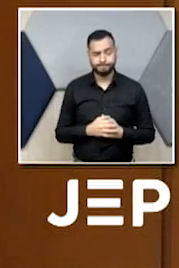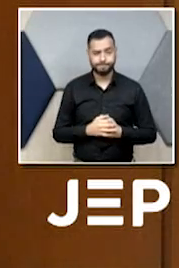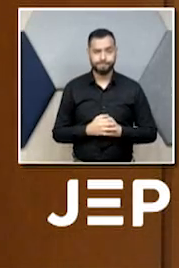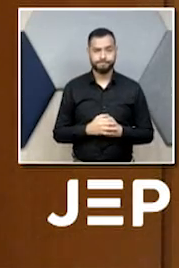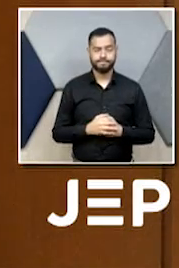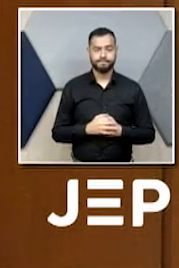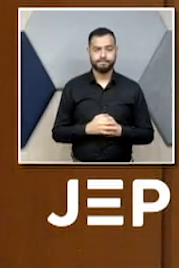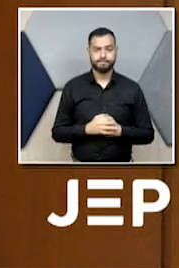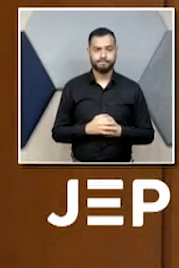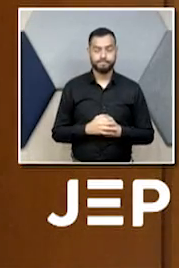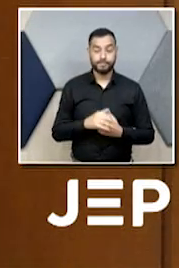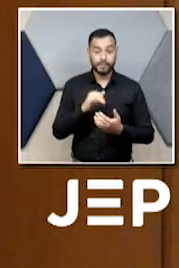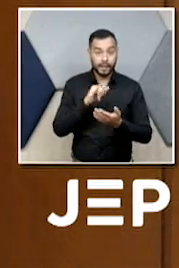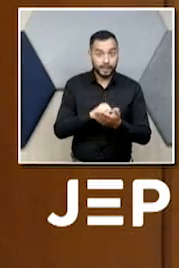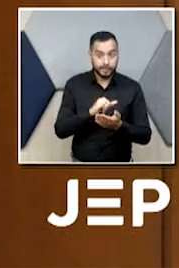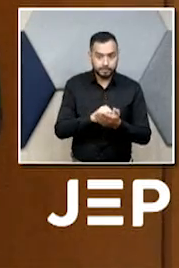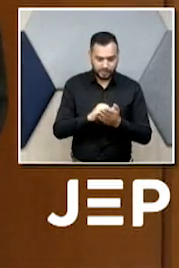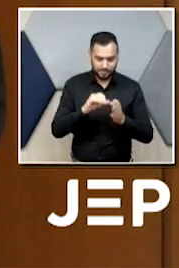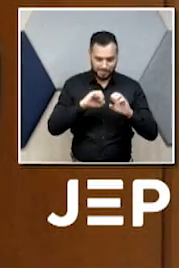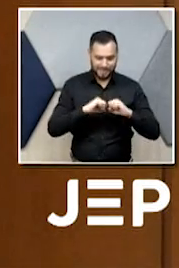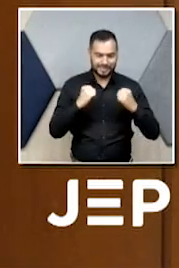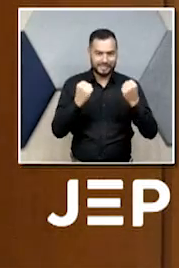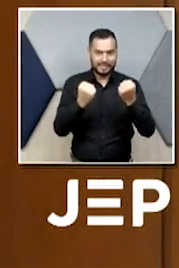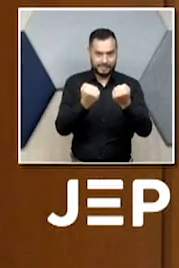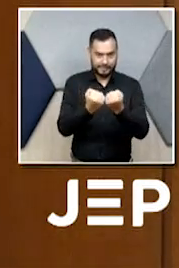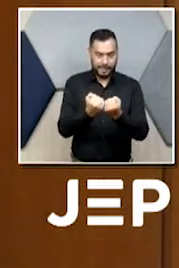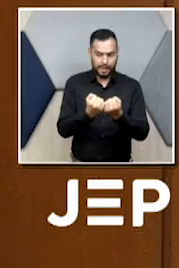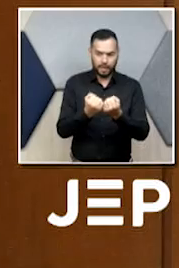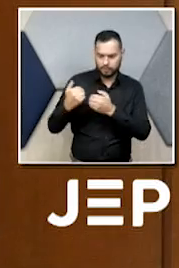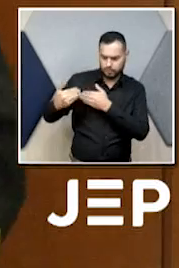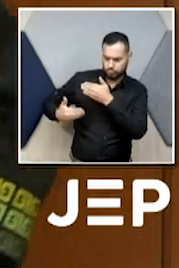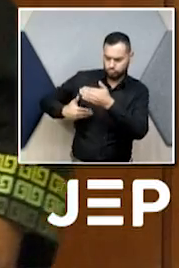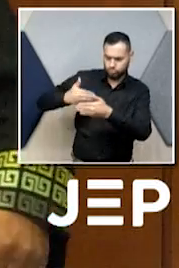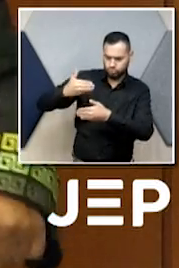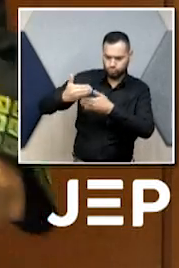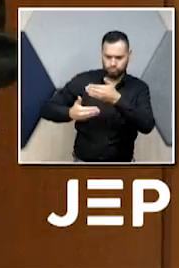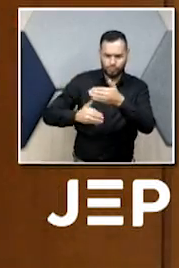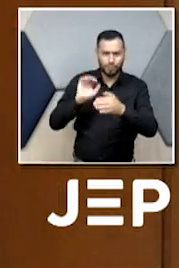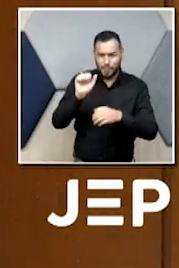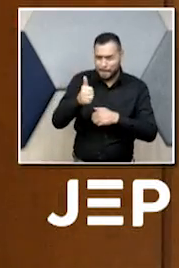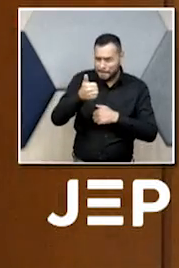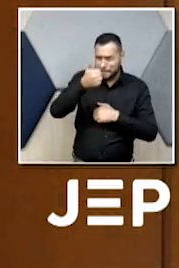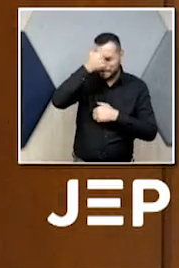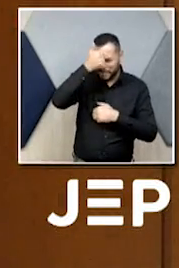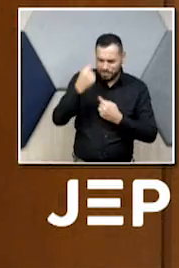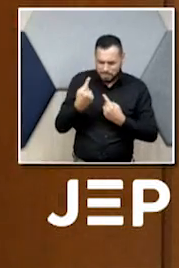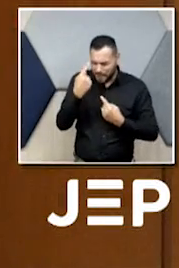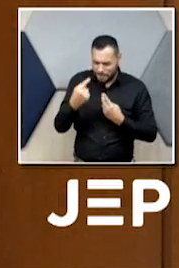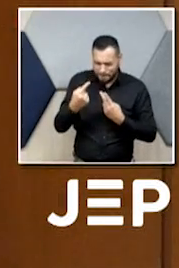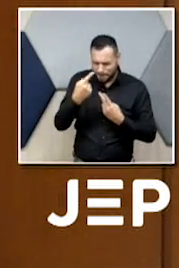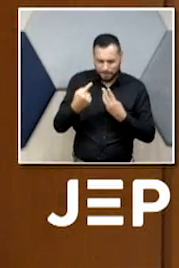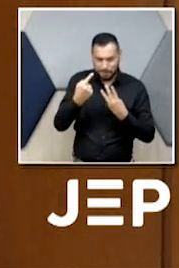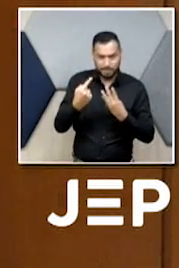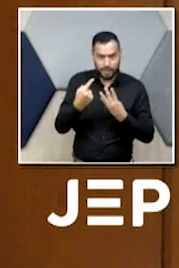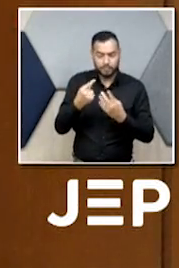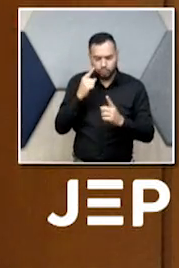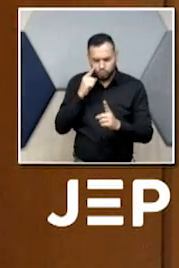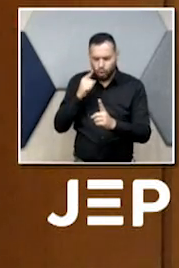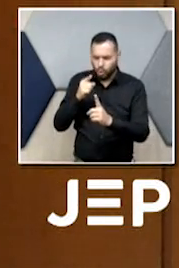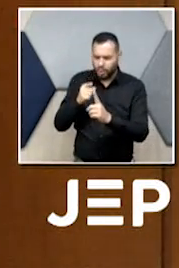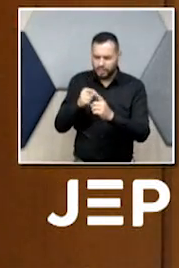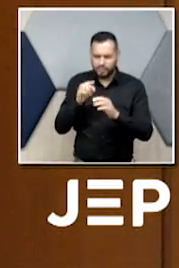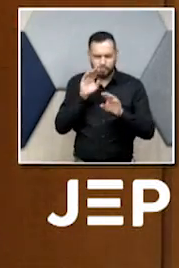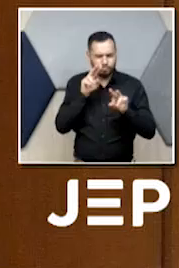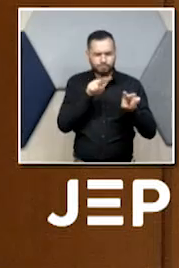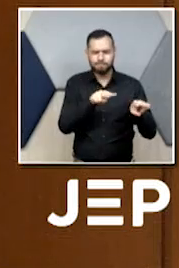Esa misma sala, en sus procesos de priorización, ha logrado fijar el horizonte investigativo